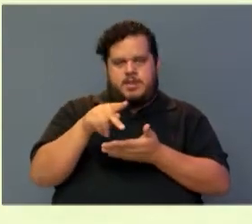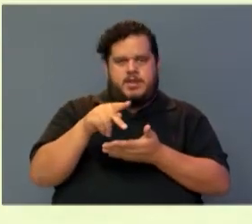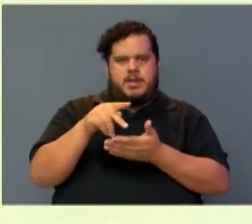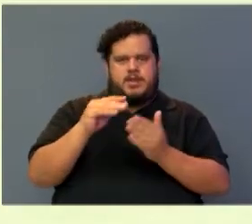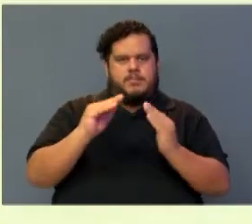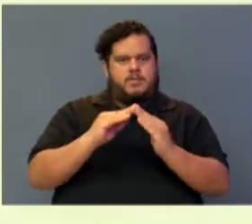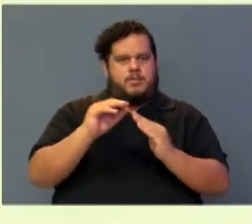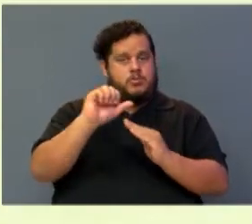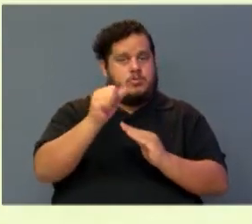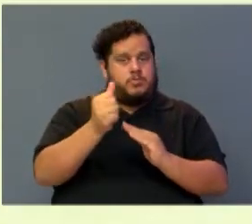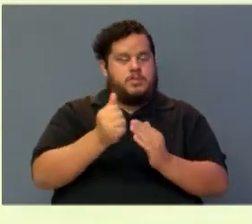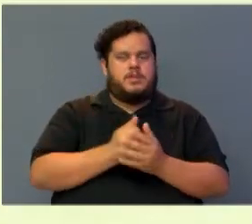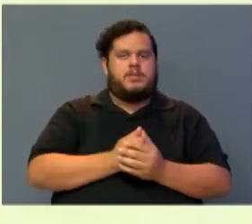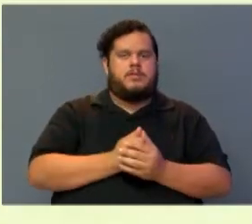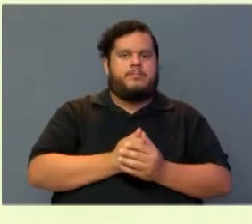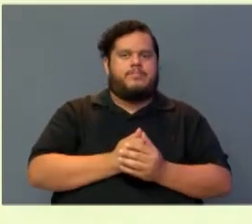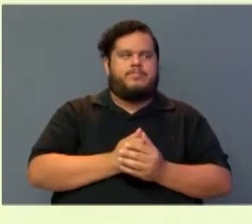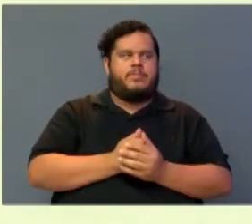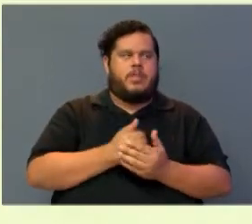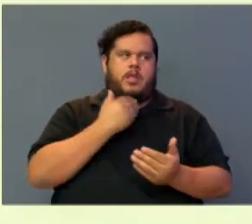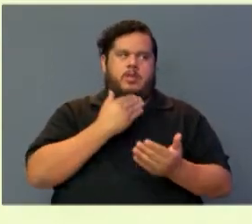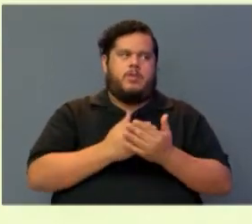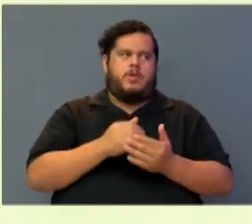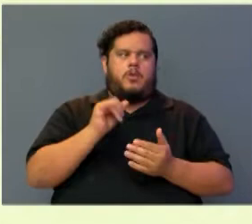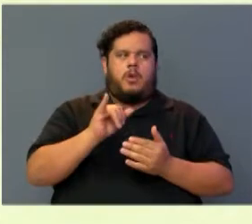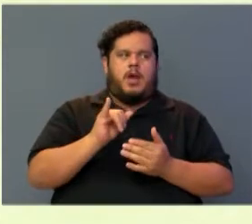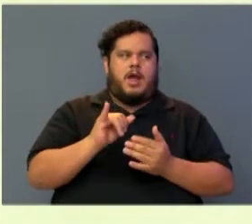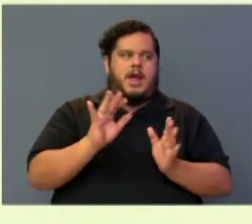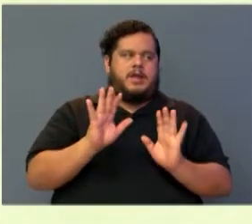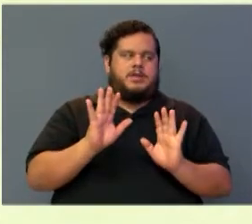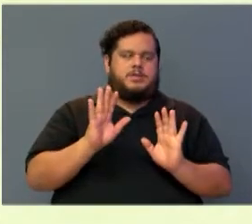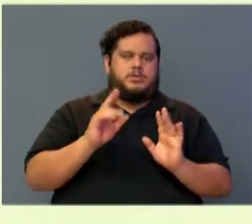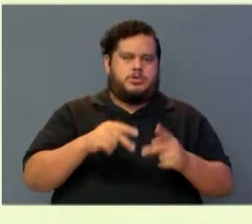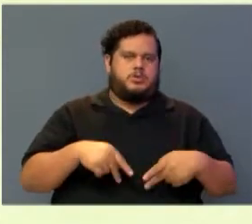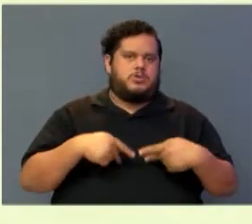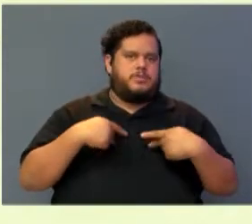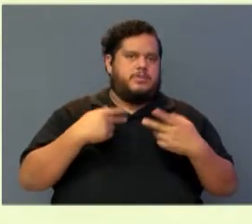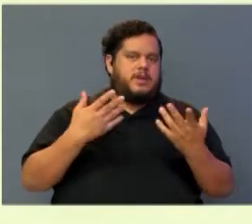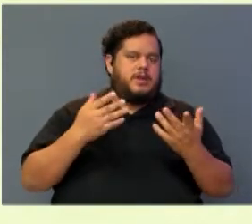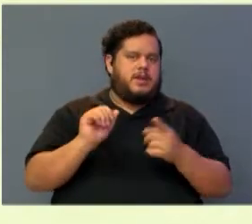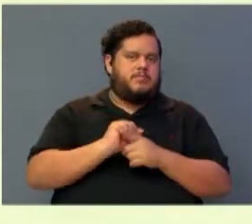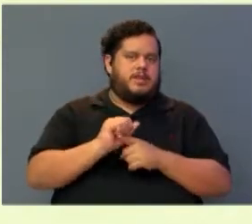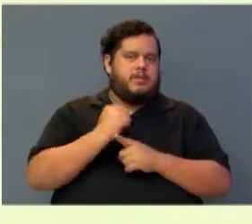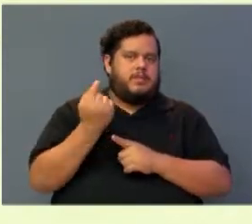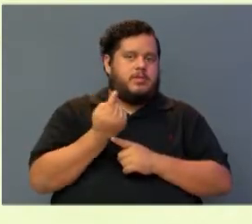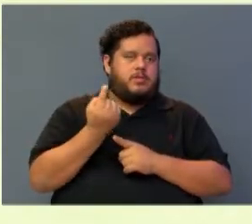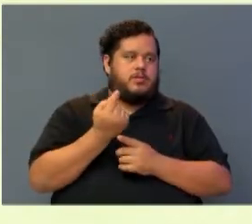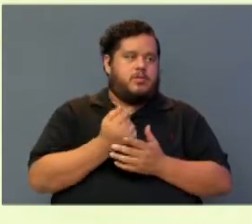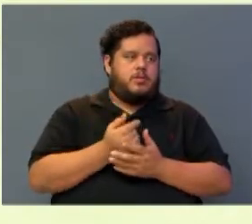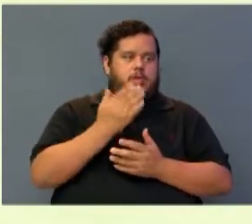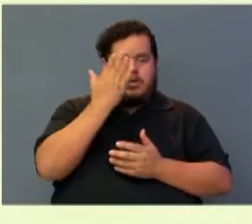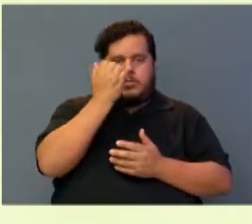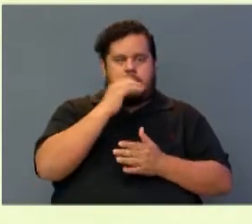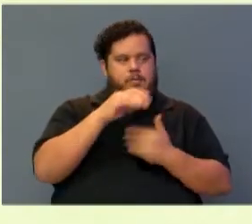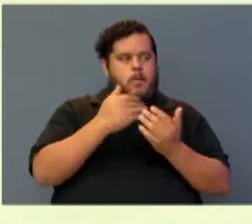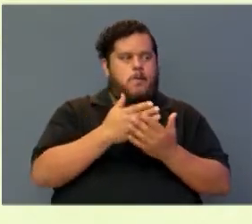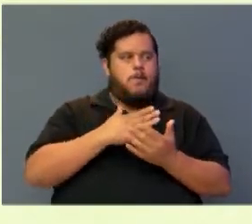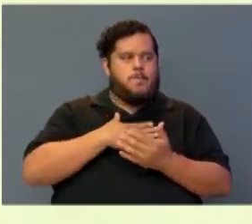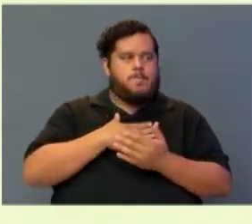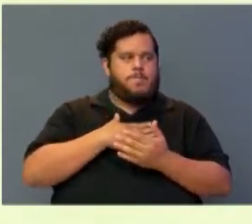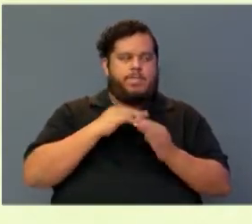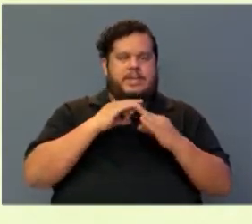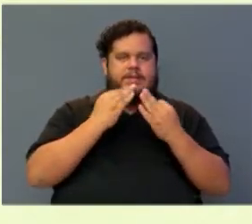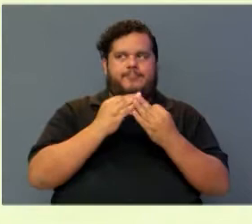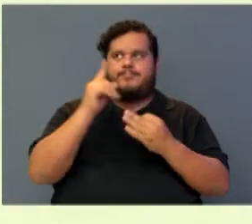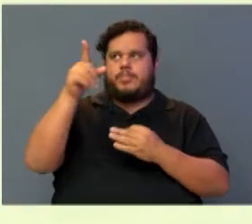10. Y bueno, ella ahí me tocó vivirlas prácticamente solo, porque toda mi familia es de